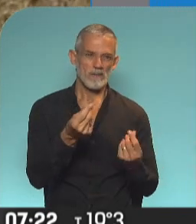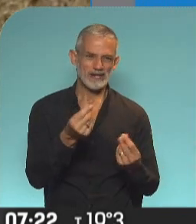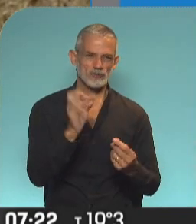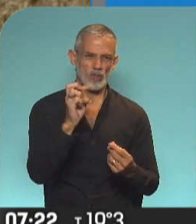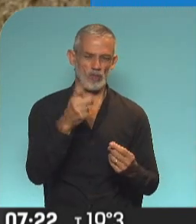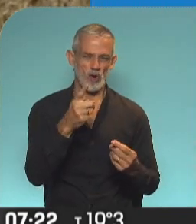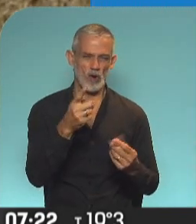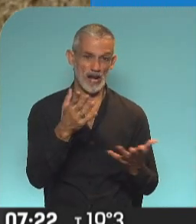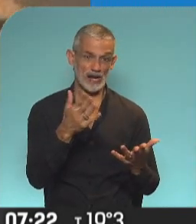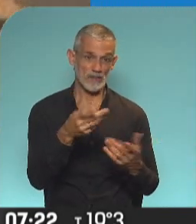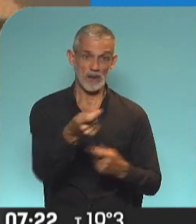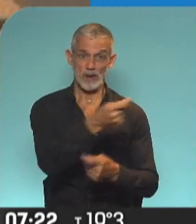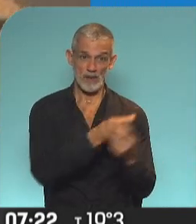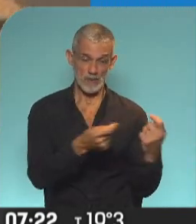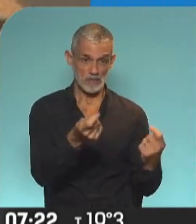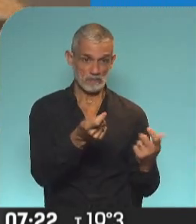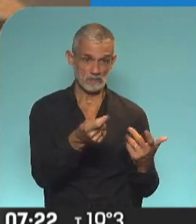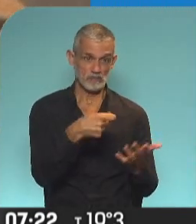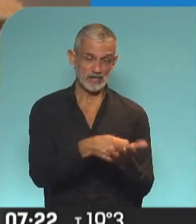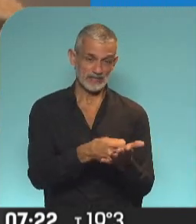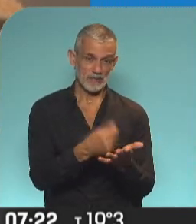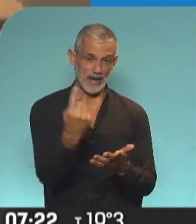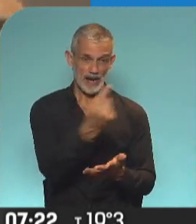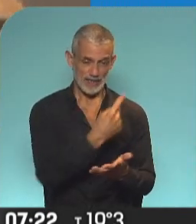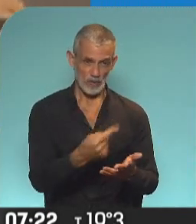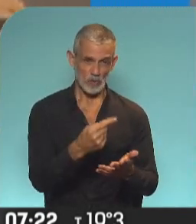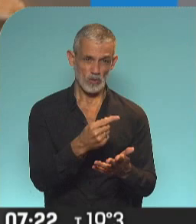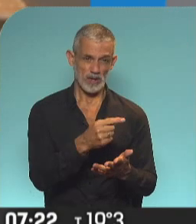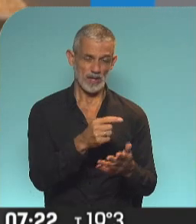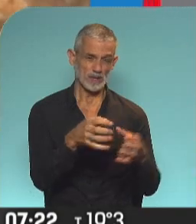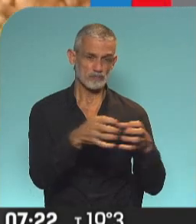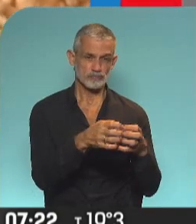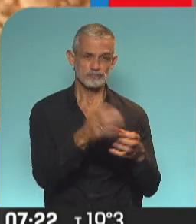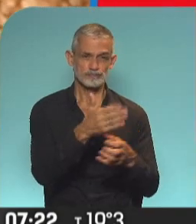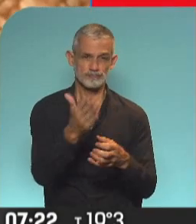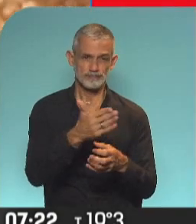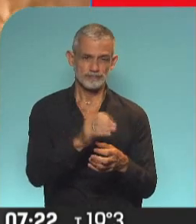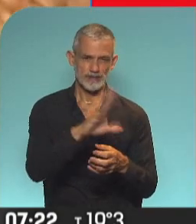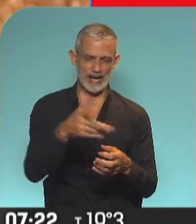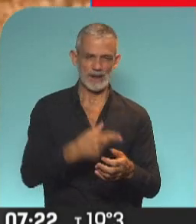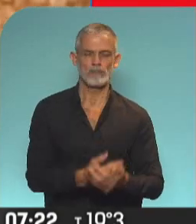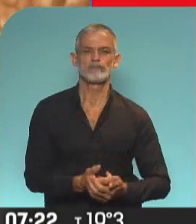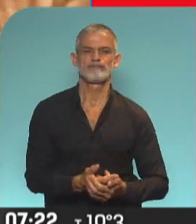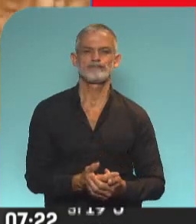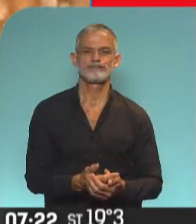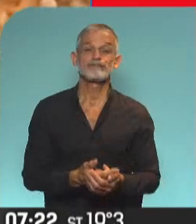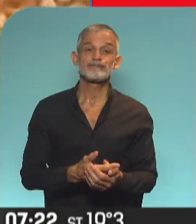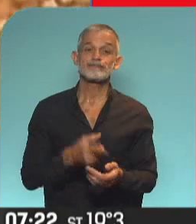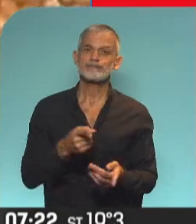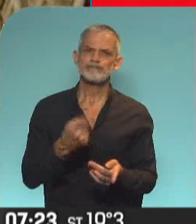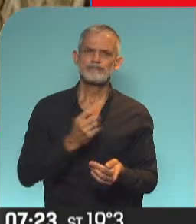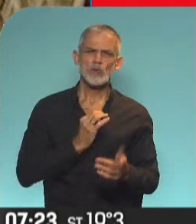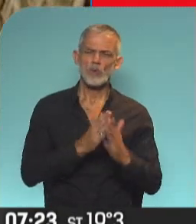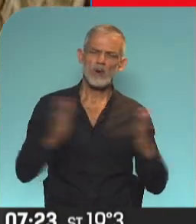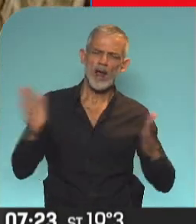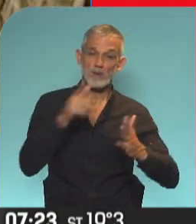lo que repercute en el precio que le paga el productor, ¿no? Entonces, por otro lado, lo que pintaba un año